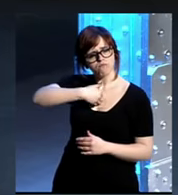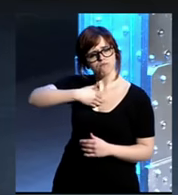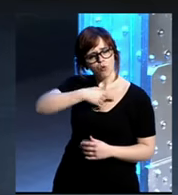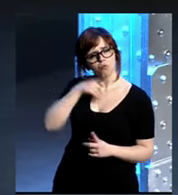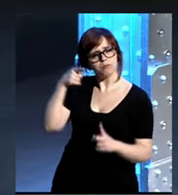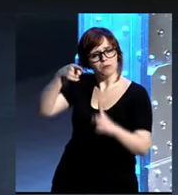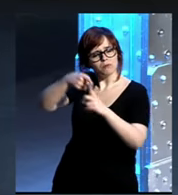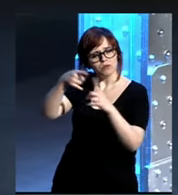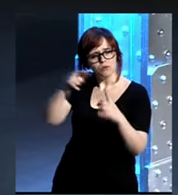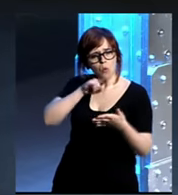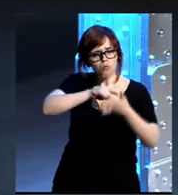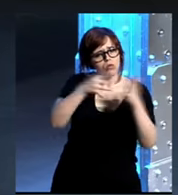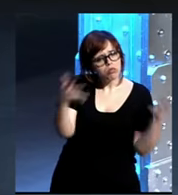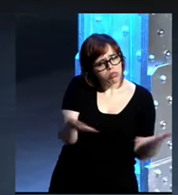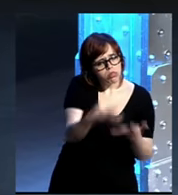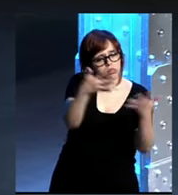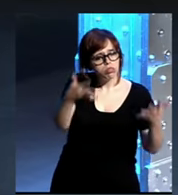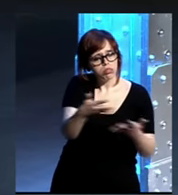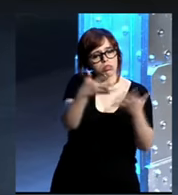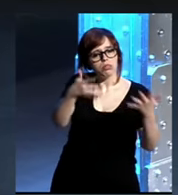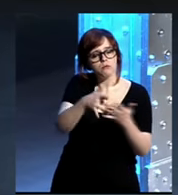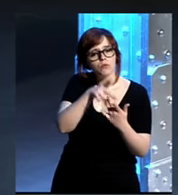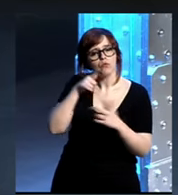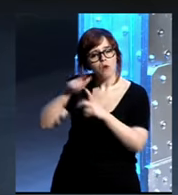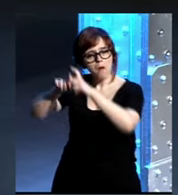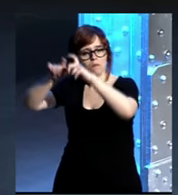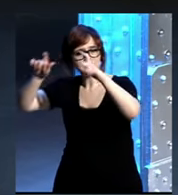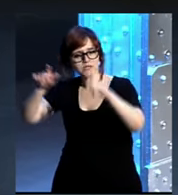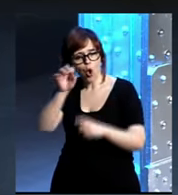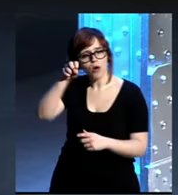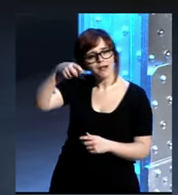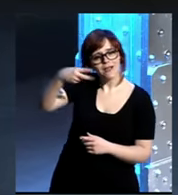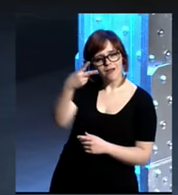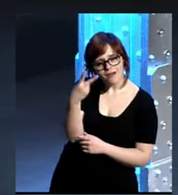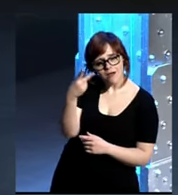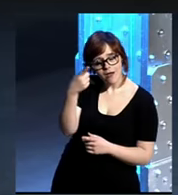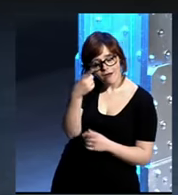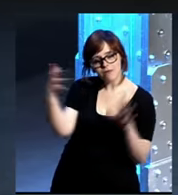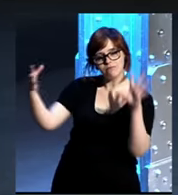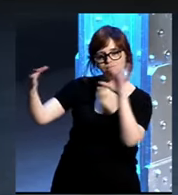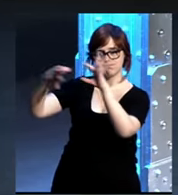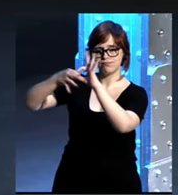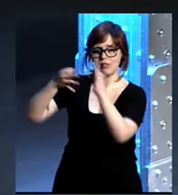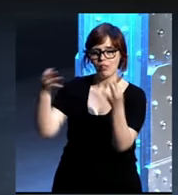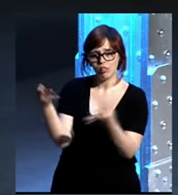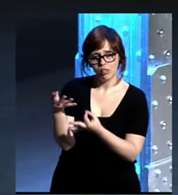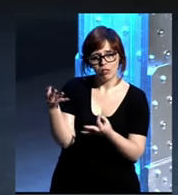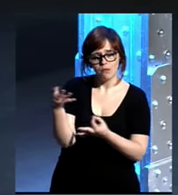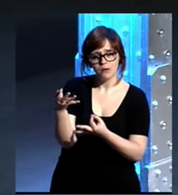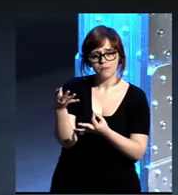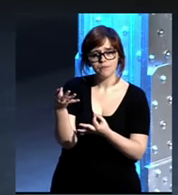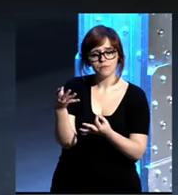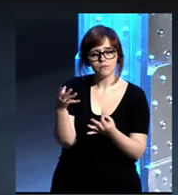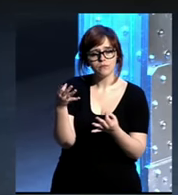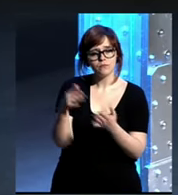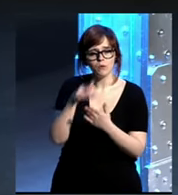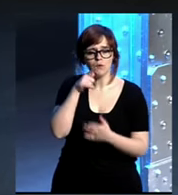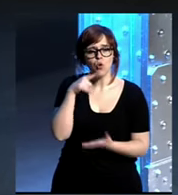de este tipo entre empresas y ONGs. Pero es fundamental, o sea, el papel de este tipo